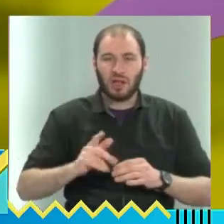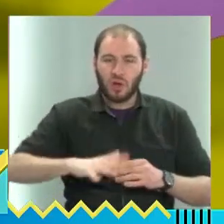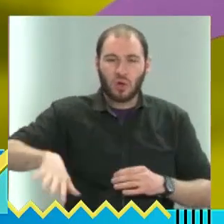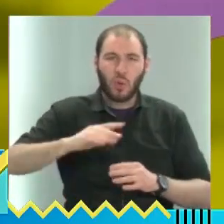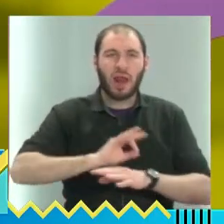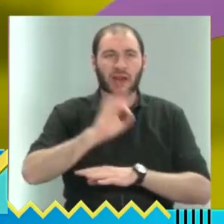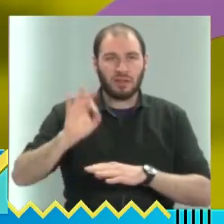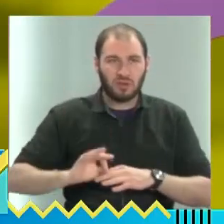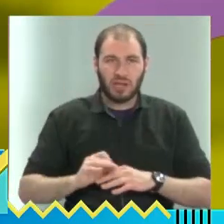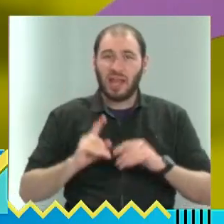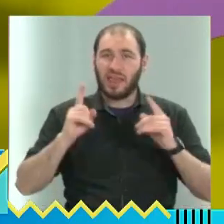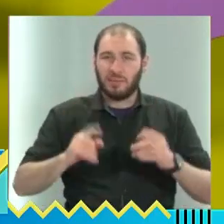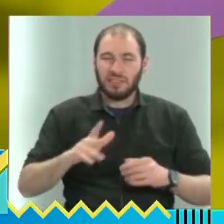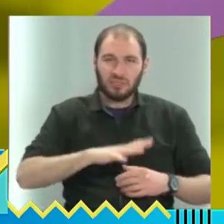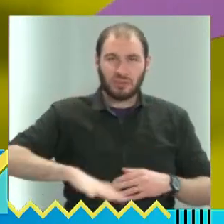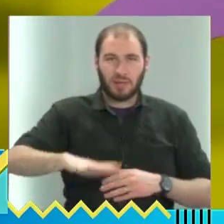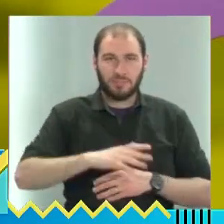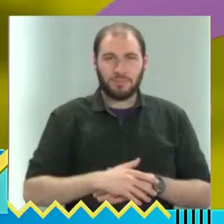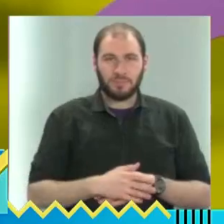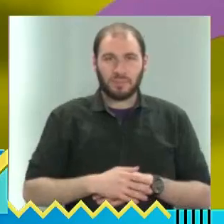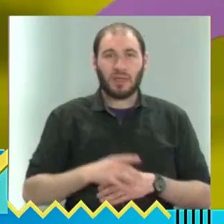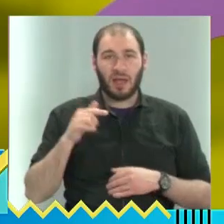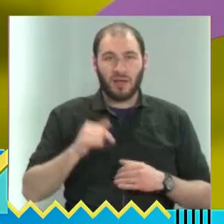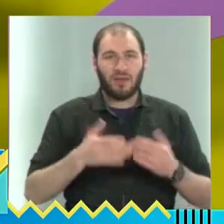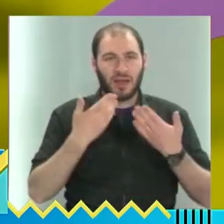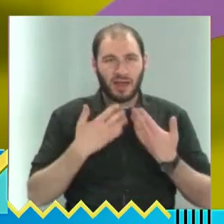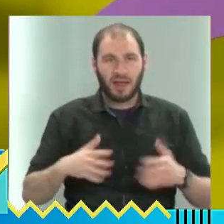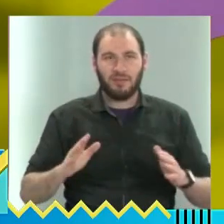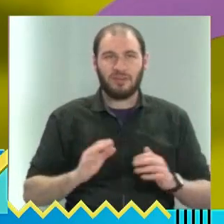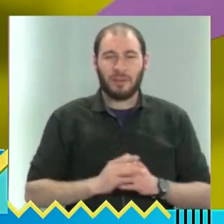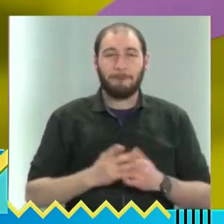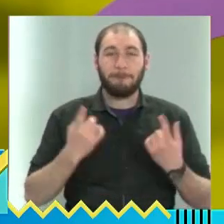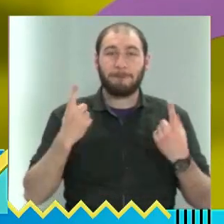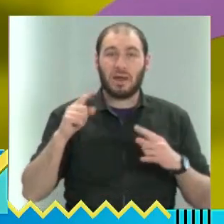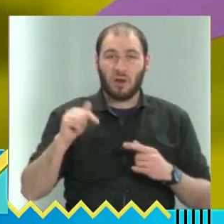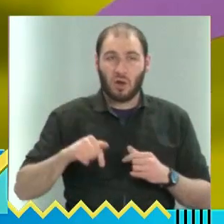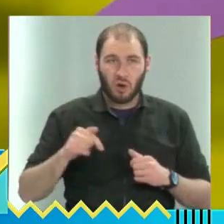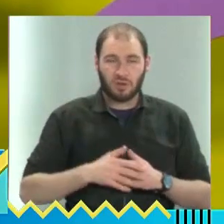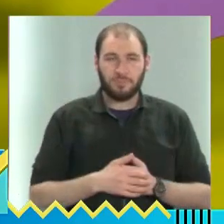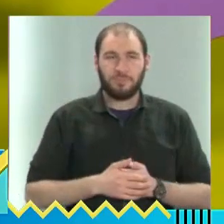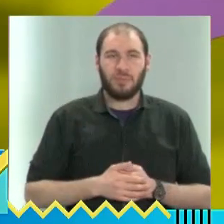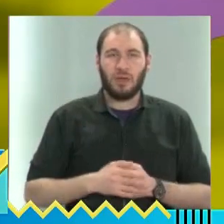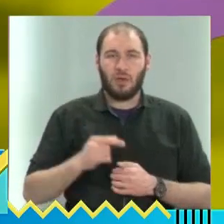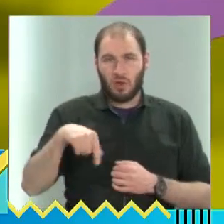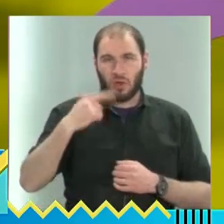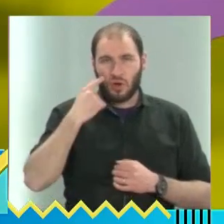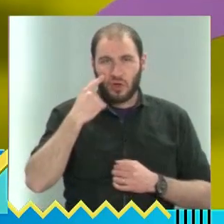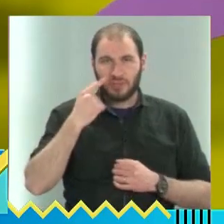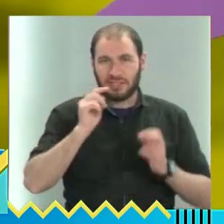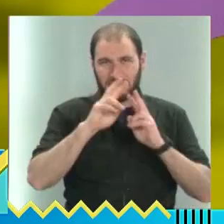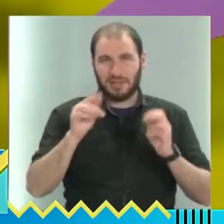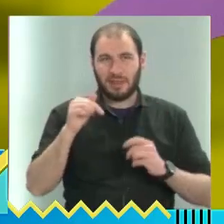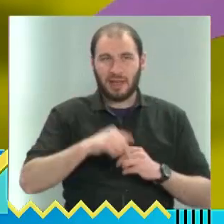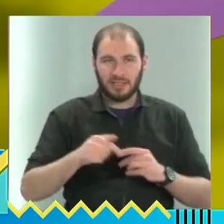espacios arquitectónicos y urbanos. Bueno, así abrimos un poco esto, pero hoy no solamente vamos a conocer de este